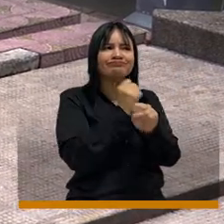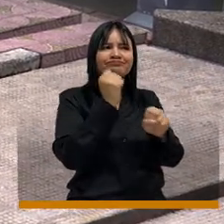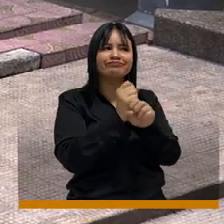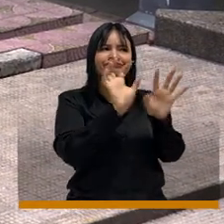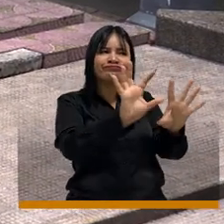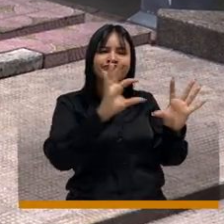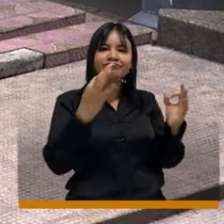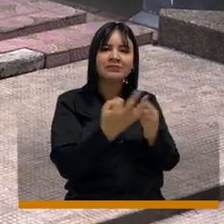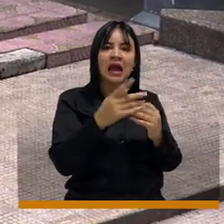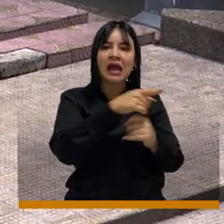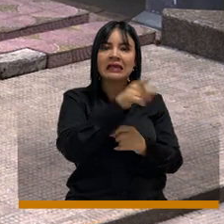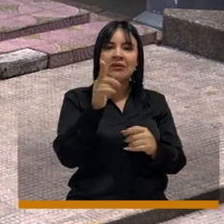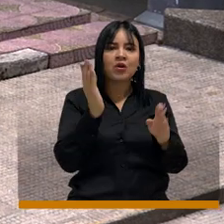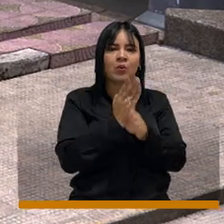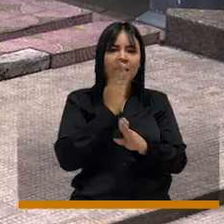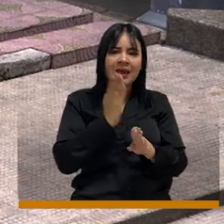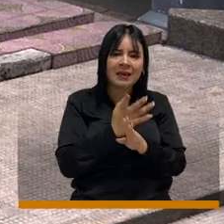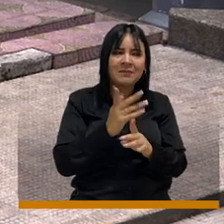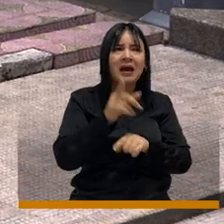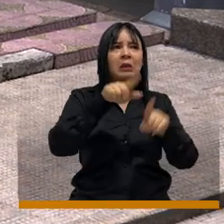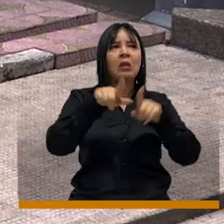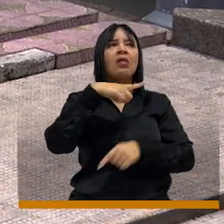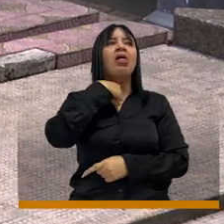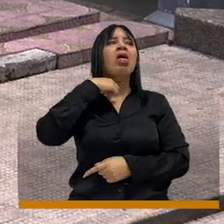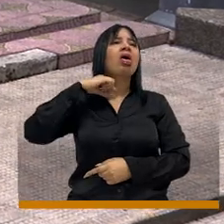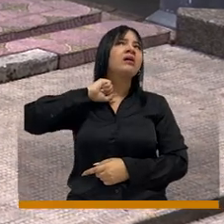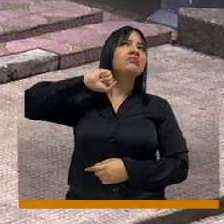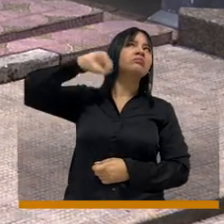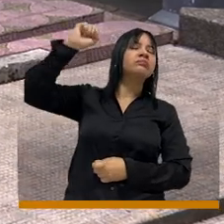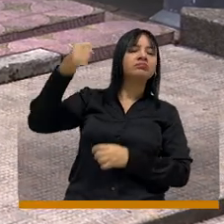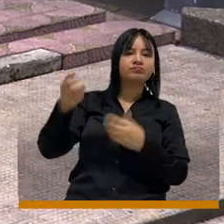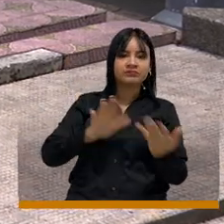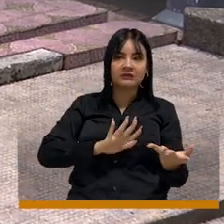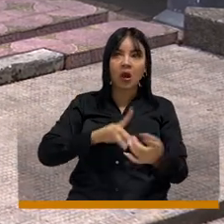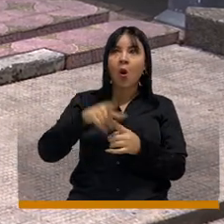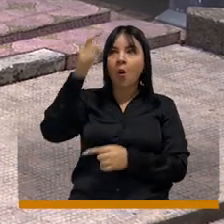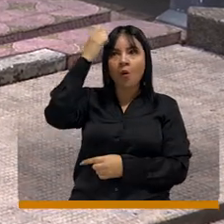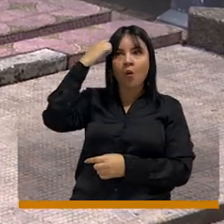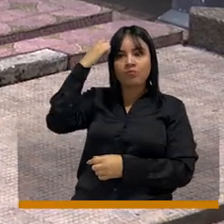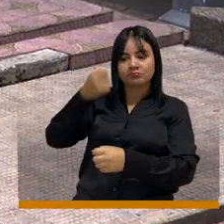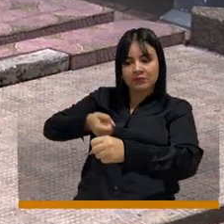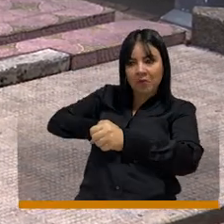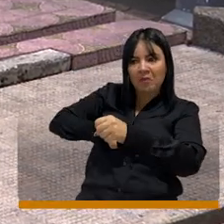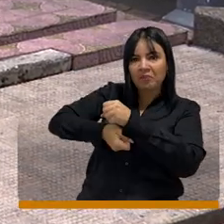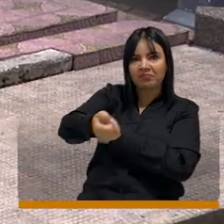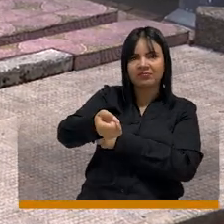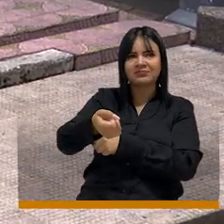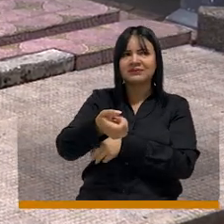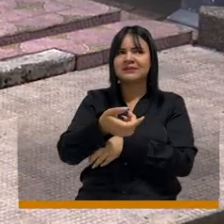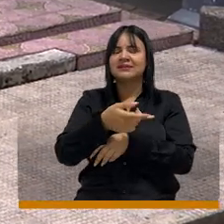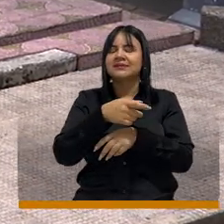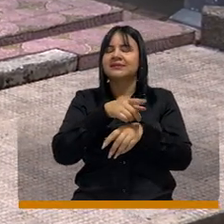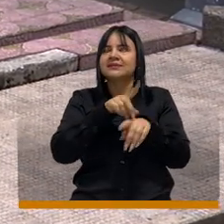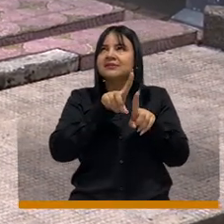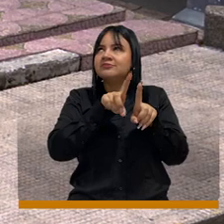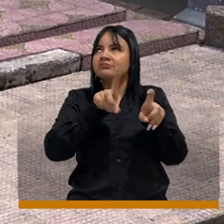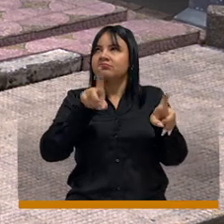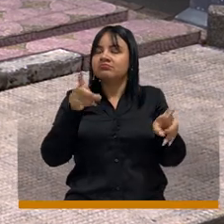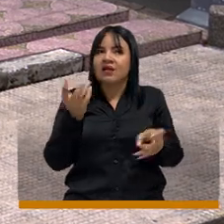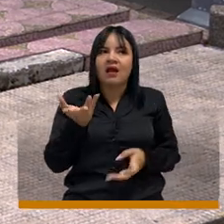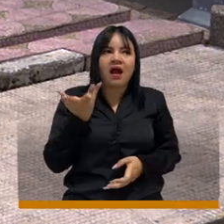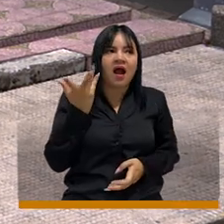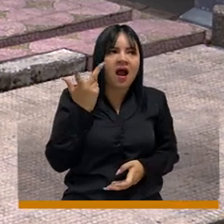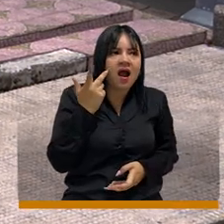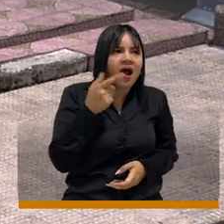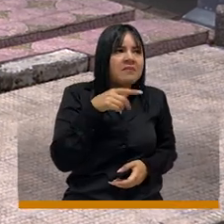urgencia por la familia vemos problemáticas como el suicidio como precisamente apuñalar un docente y diferentes noticias que hemos escuchado